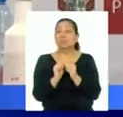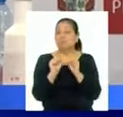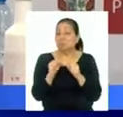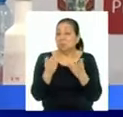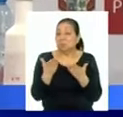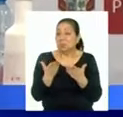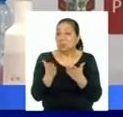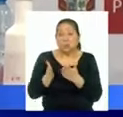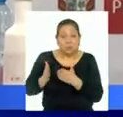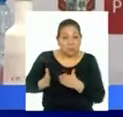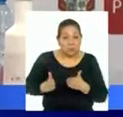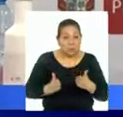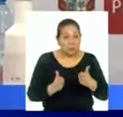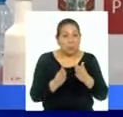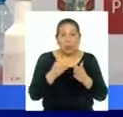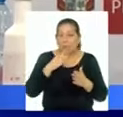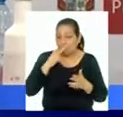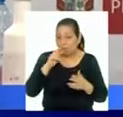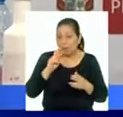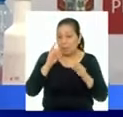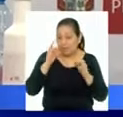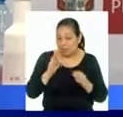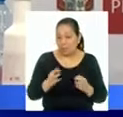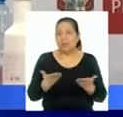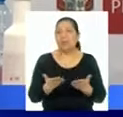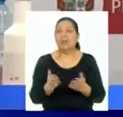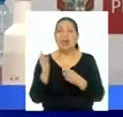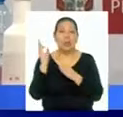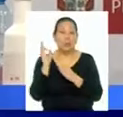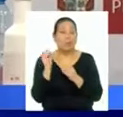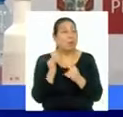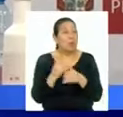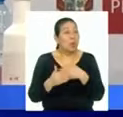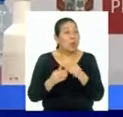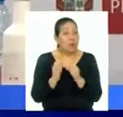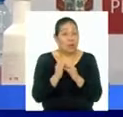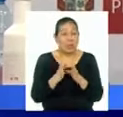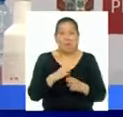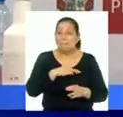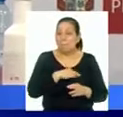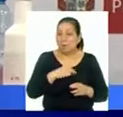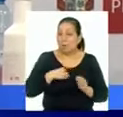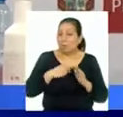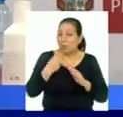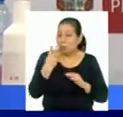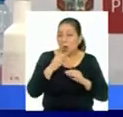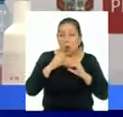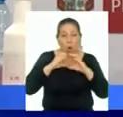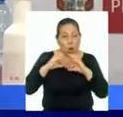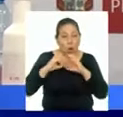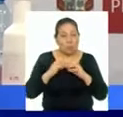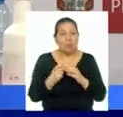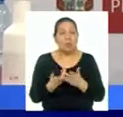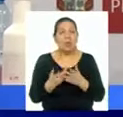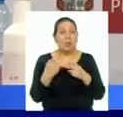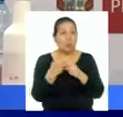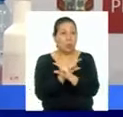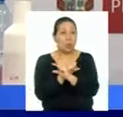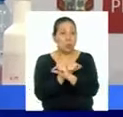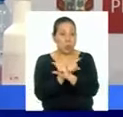ese proceso nos conduzca a conocer la verdad. Dije en la conferencia también que hace unos días el Ministerio Público ha publicado dos comunicados mediante su cuenta de